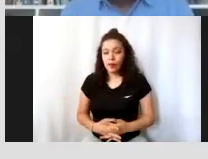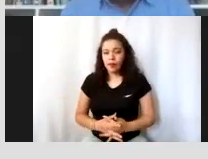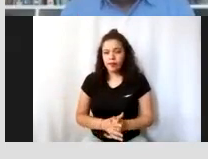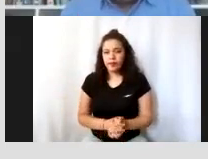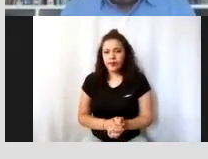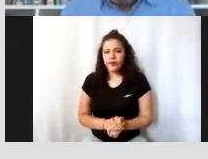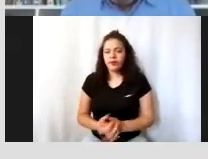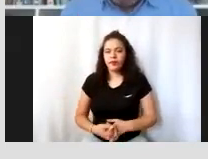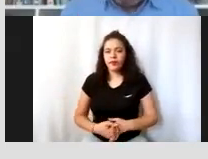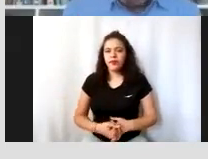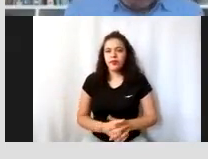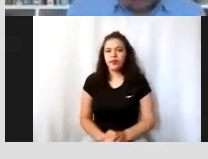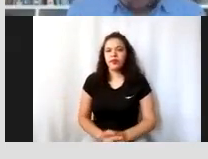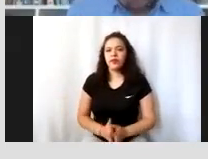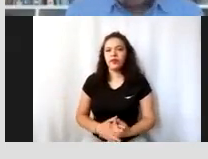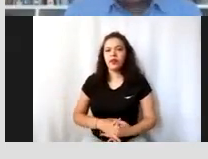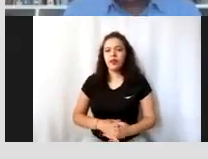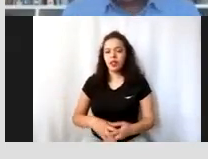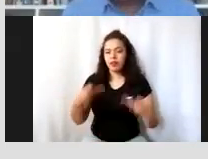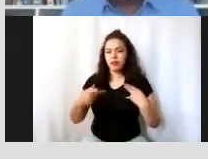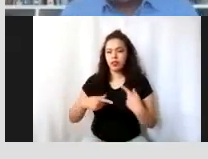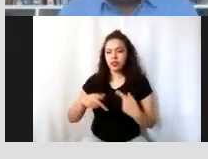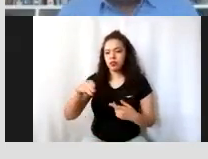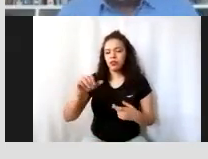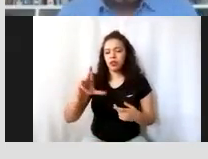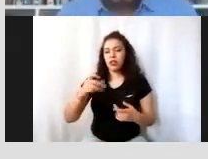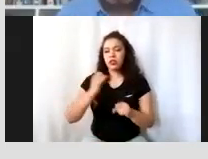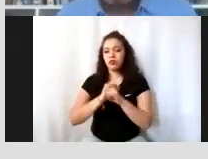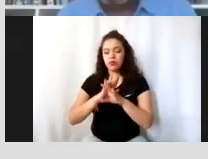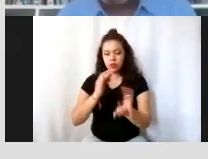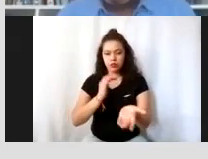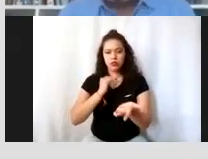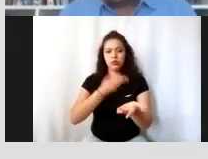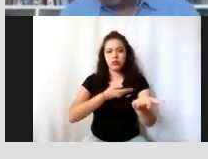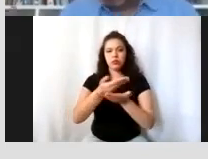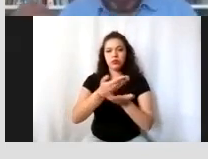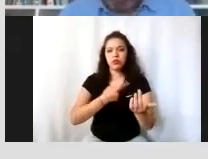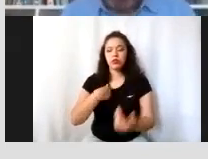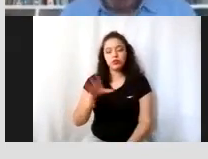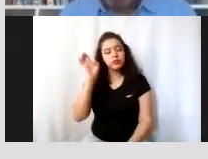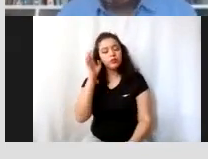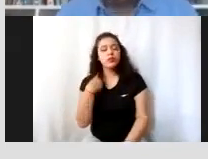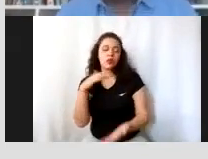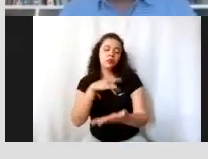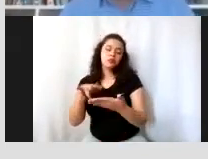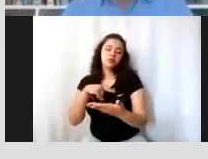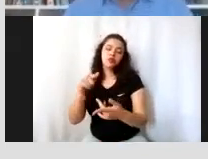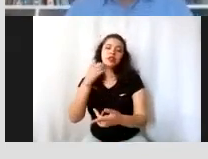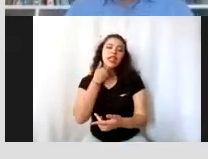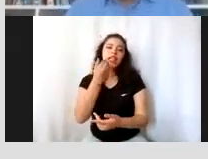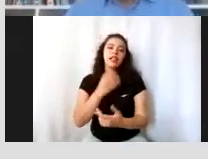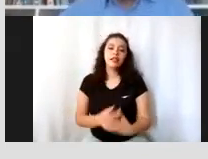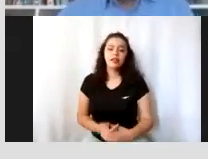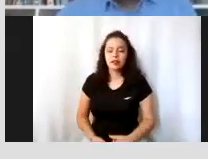morales sí hacen transferencias de sus datos? Los escucho o los leo, como quieran, como